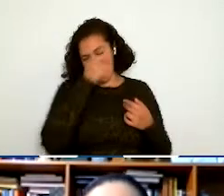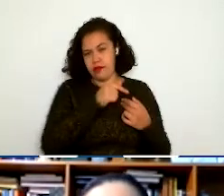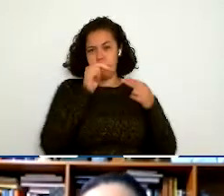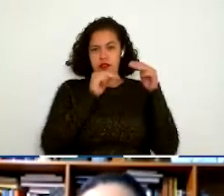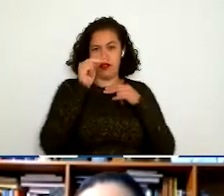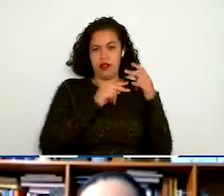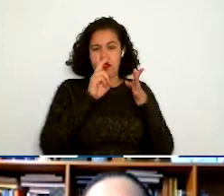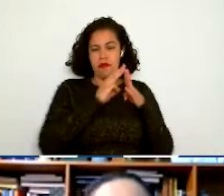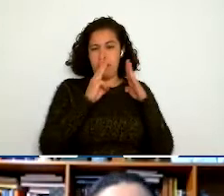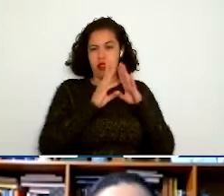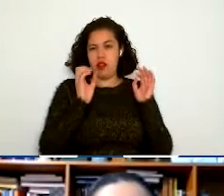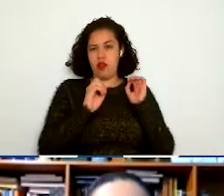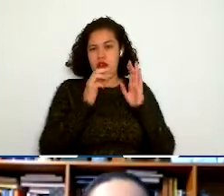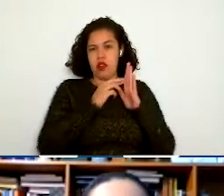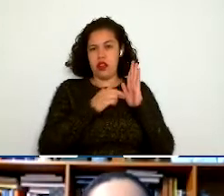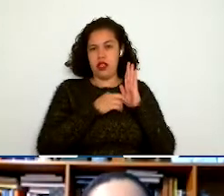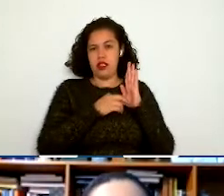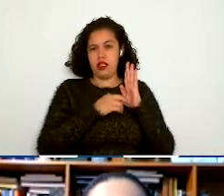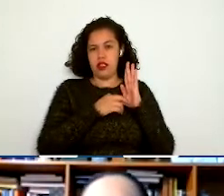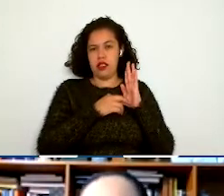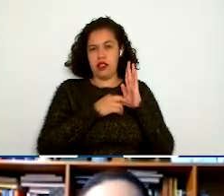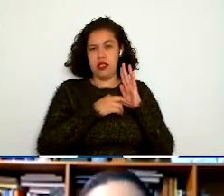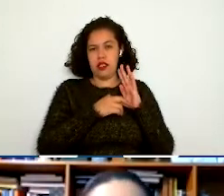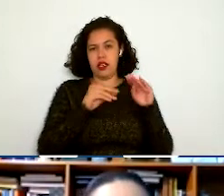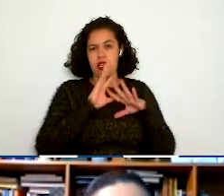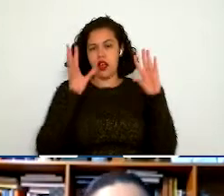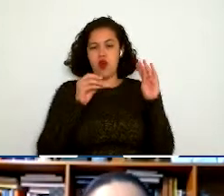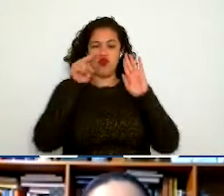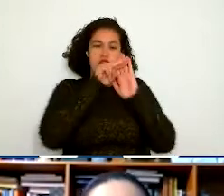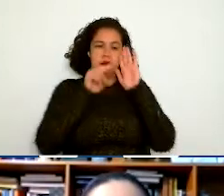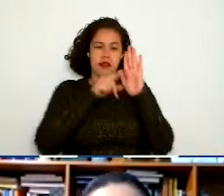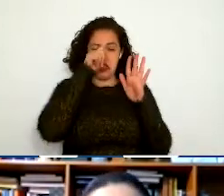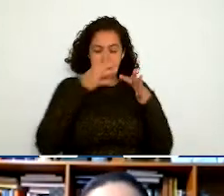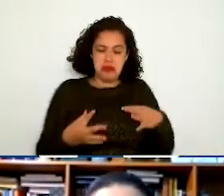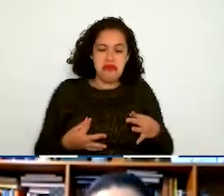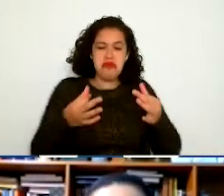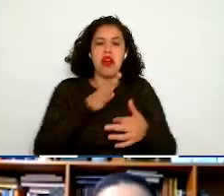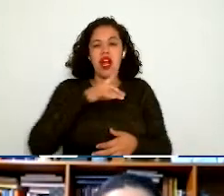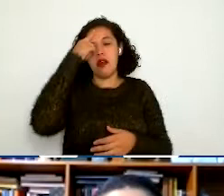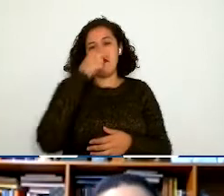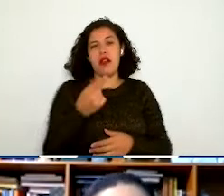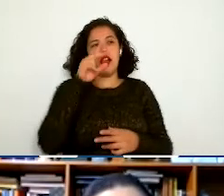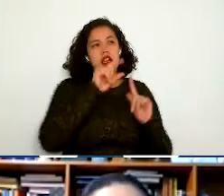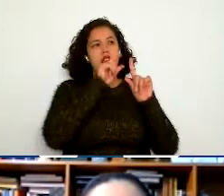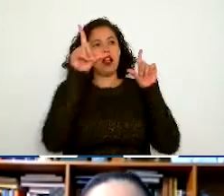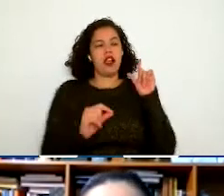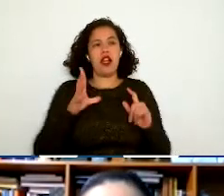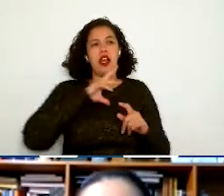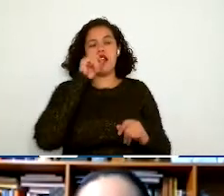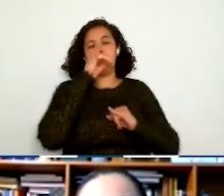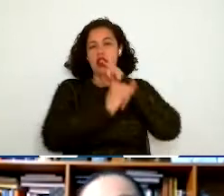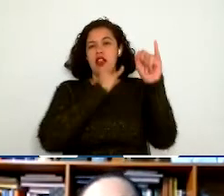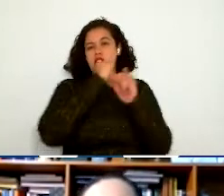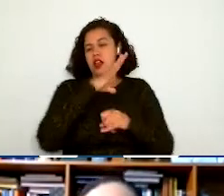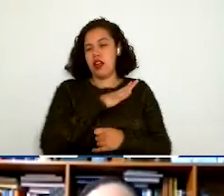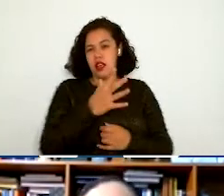estándares o instrumentos o reglas, incluso que haya normas de calidad que existen a nivel nacional y a nivel internacional,